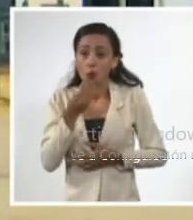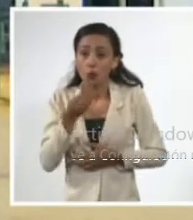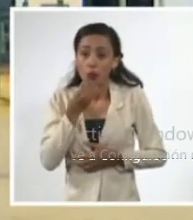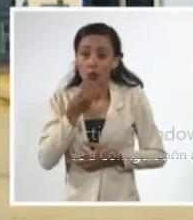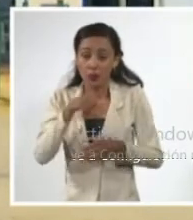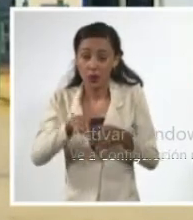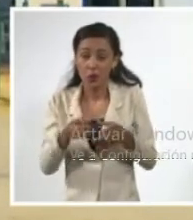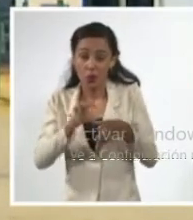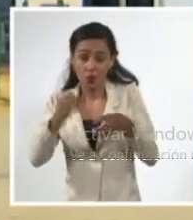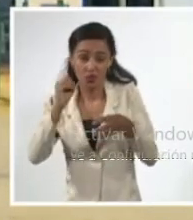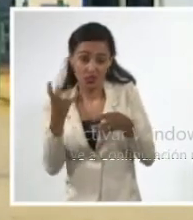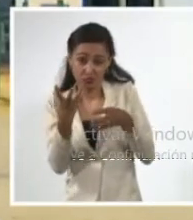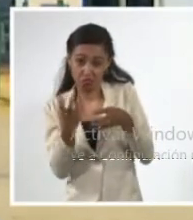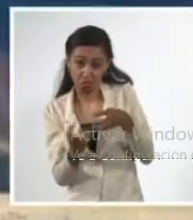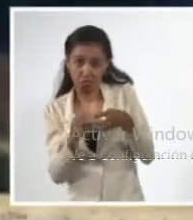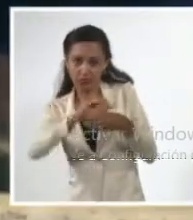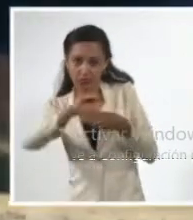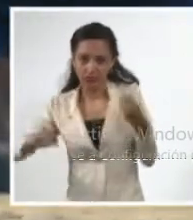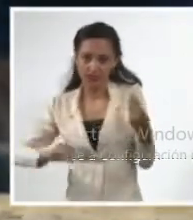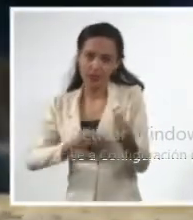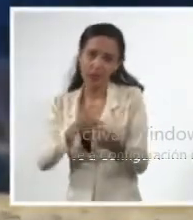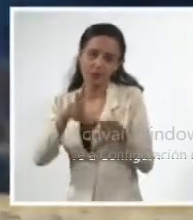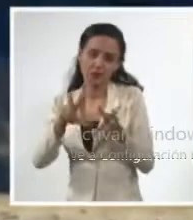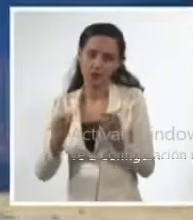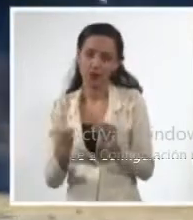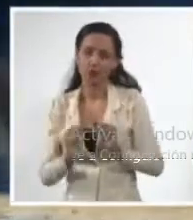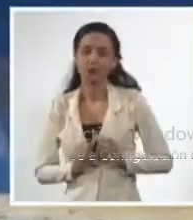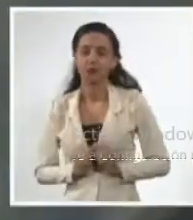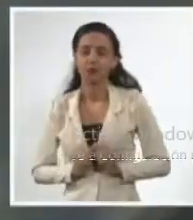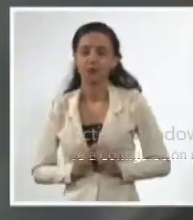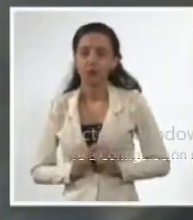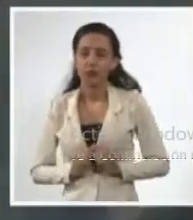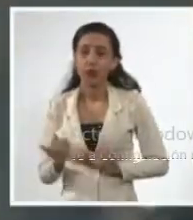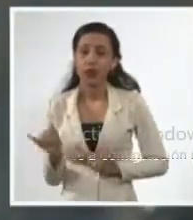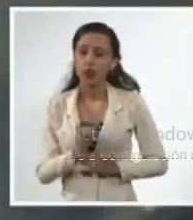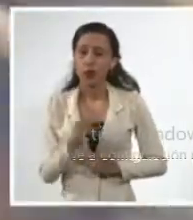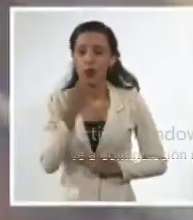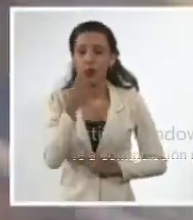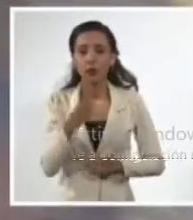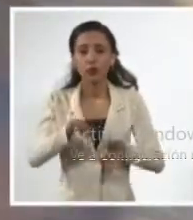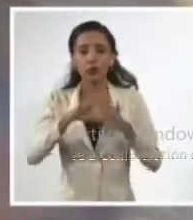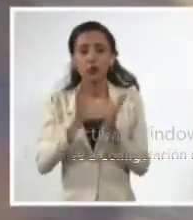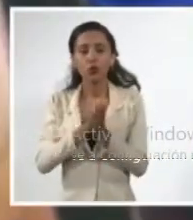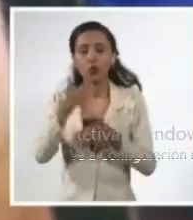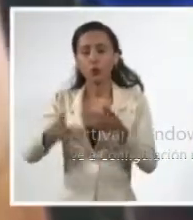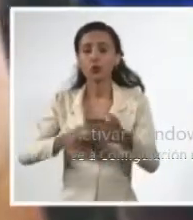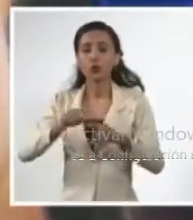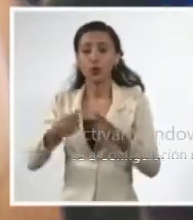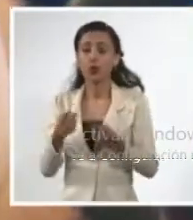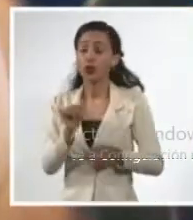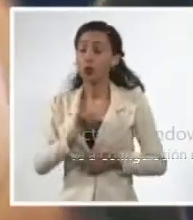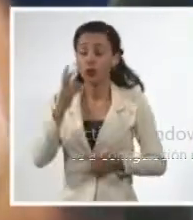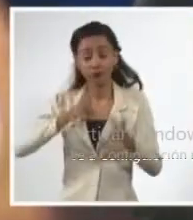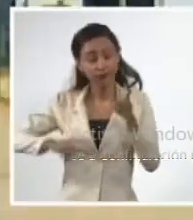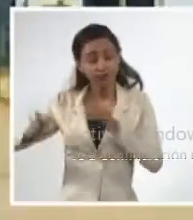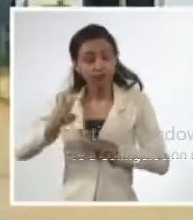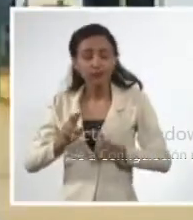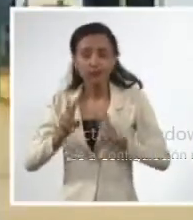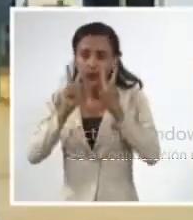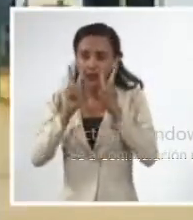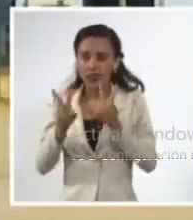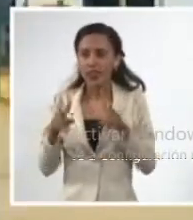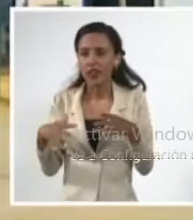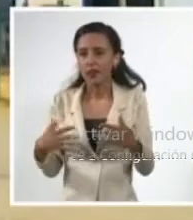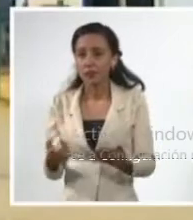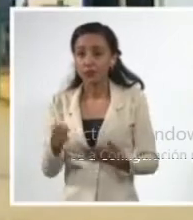sustituir las estructuras dañadas. Y también ir viendo todo el proceso, porque tenemos que hacer también un estudio de vida residual.